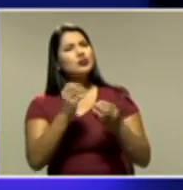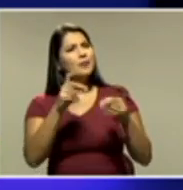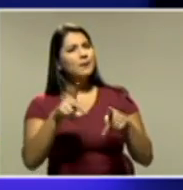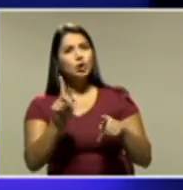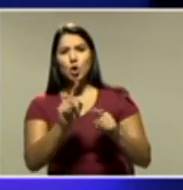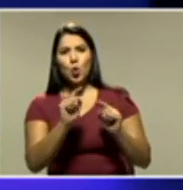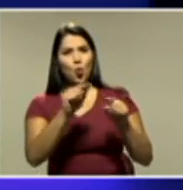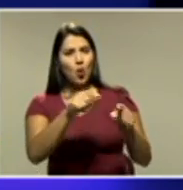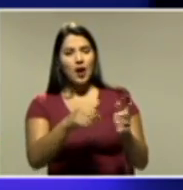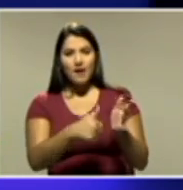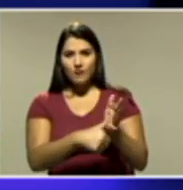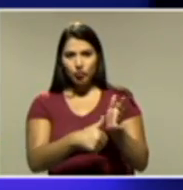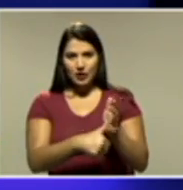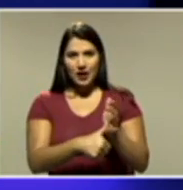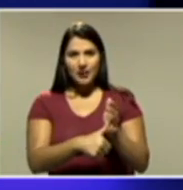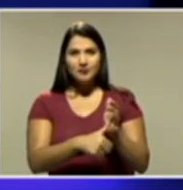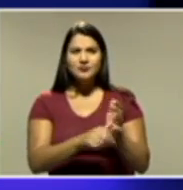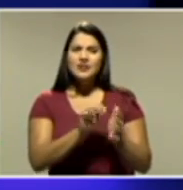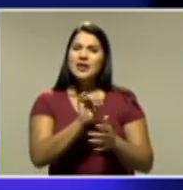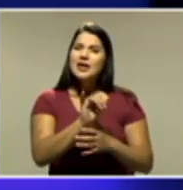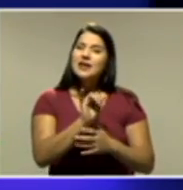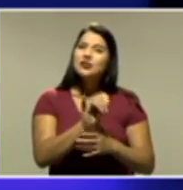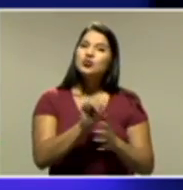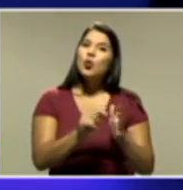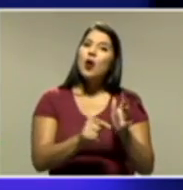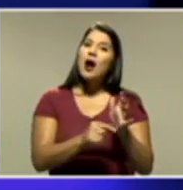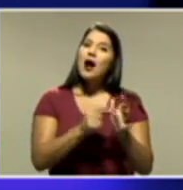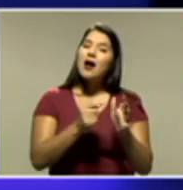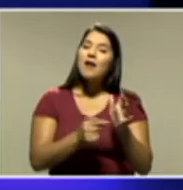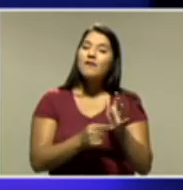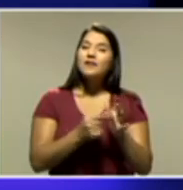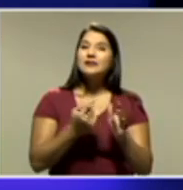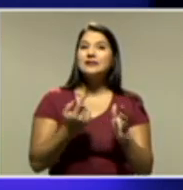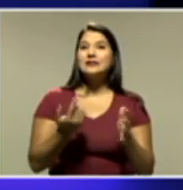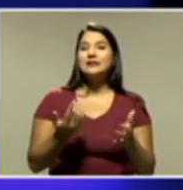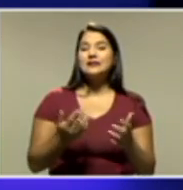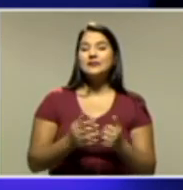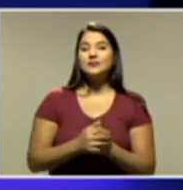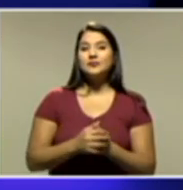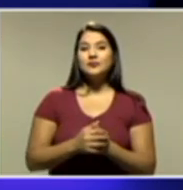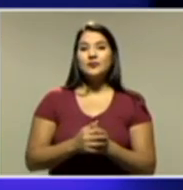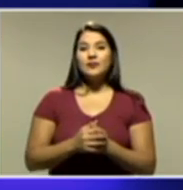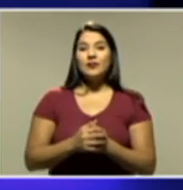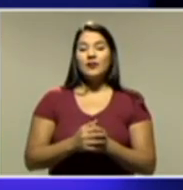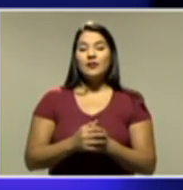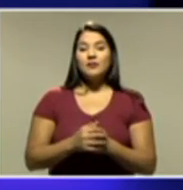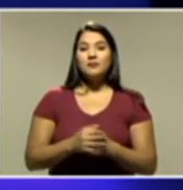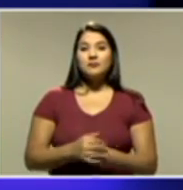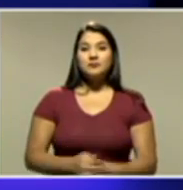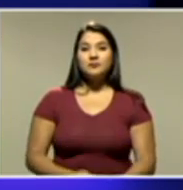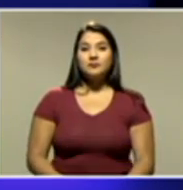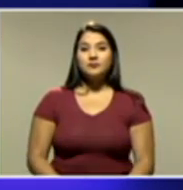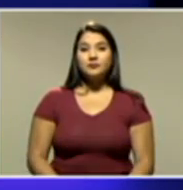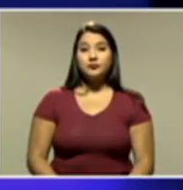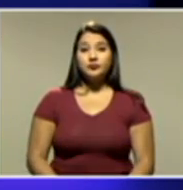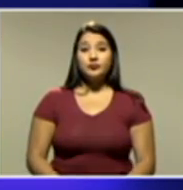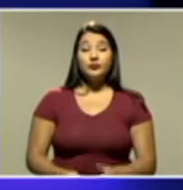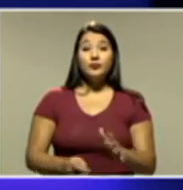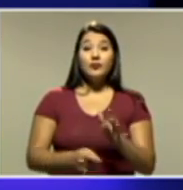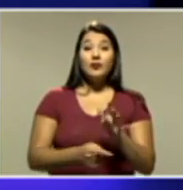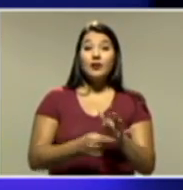en algunos liderazgos cantonales para asegurar